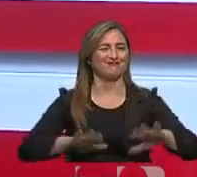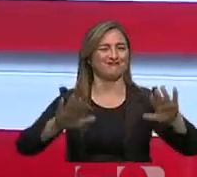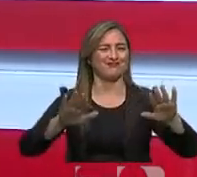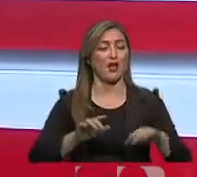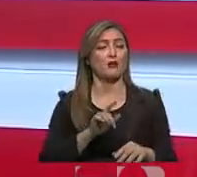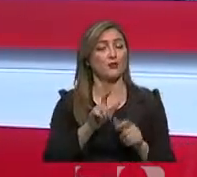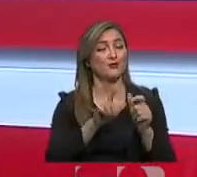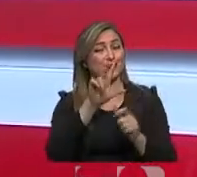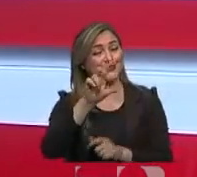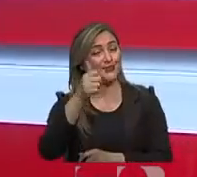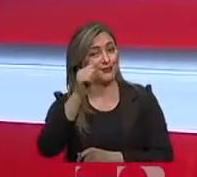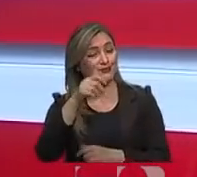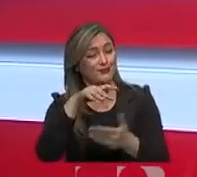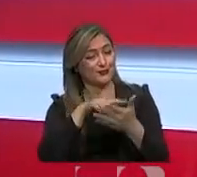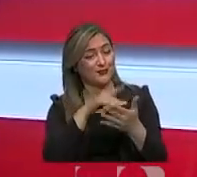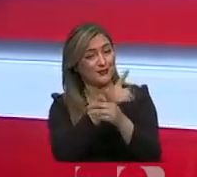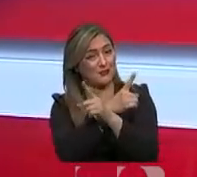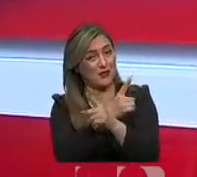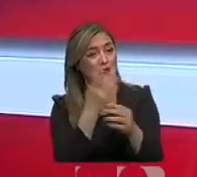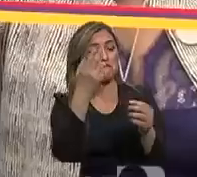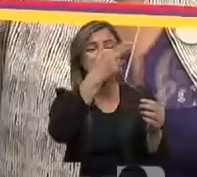con discapacidad son beneficiados.